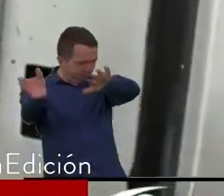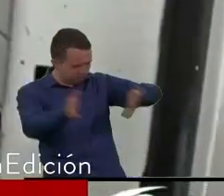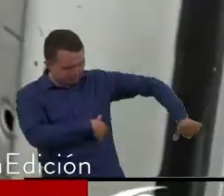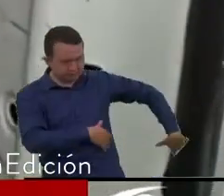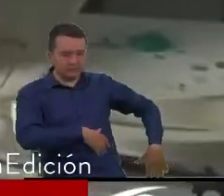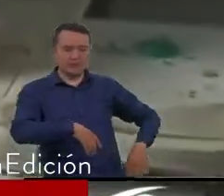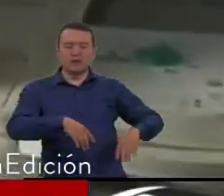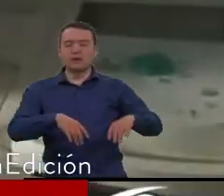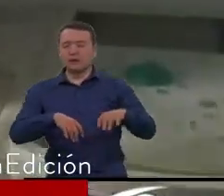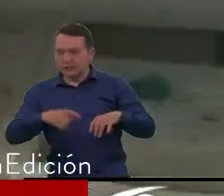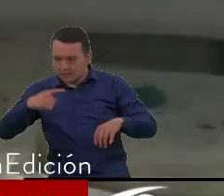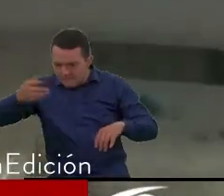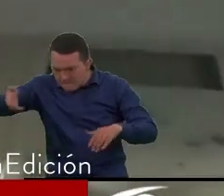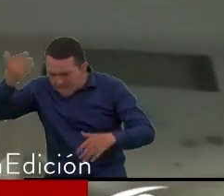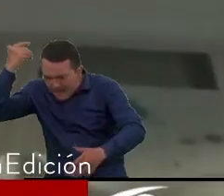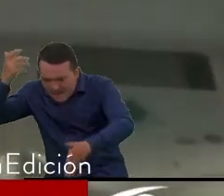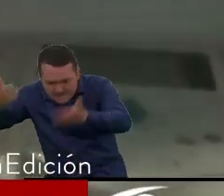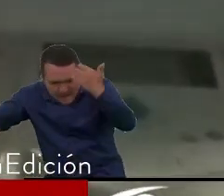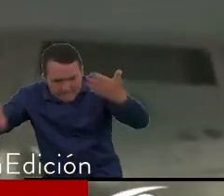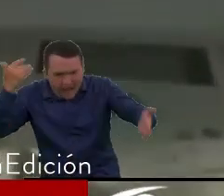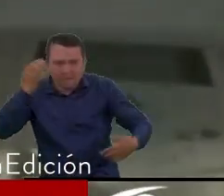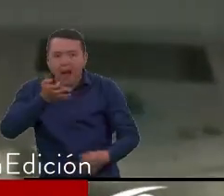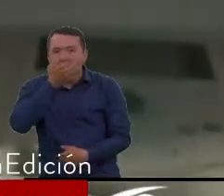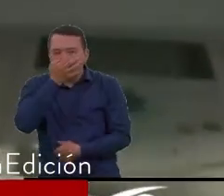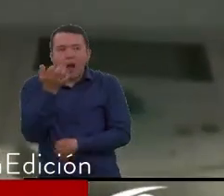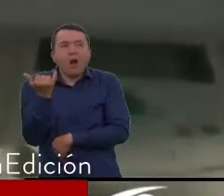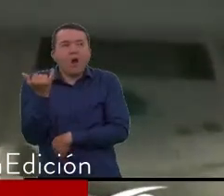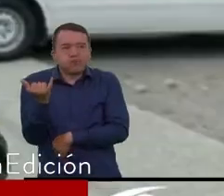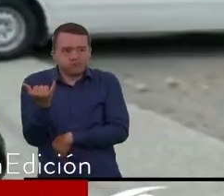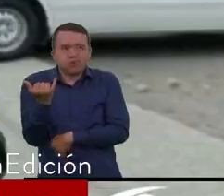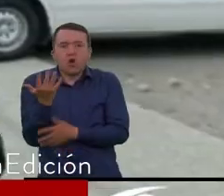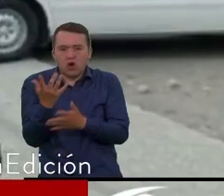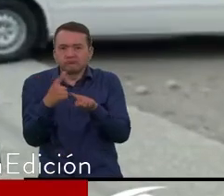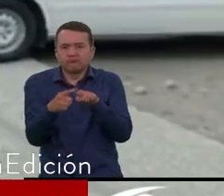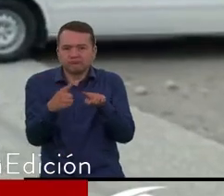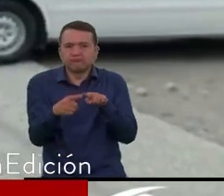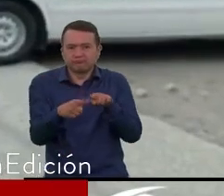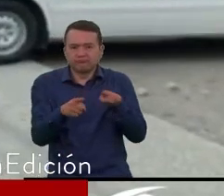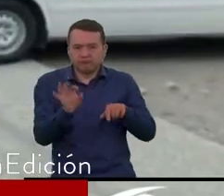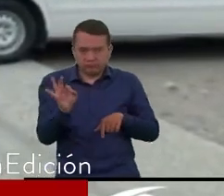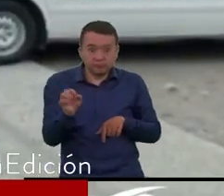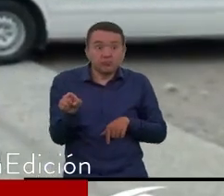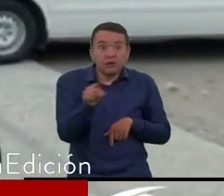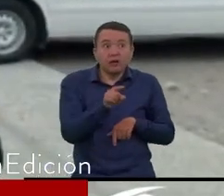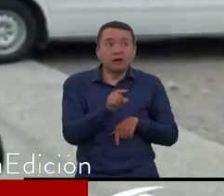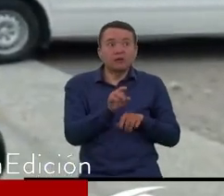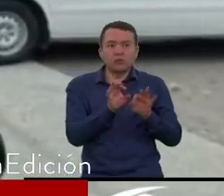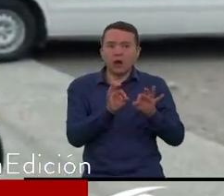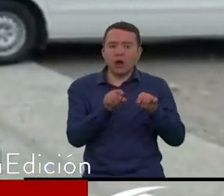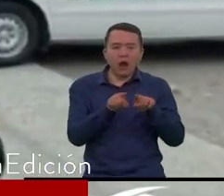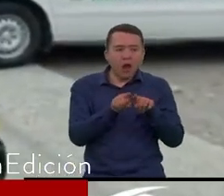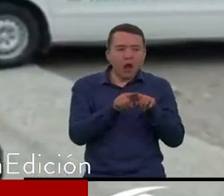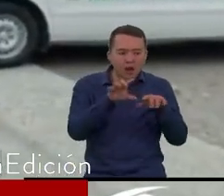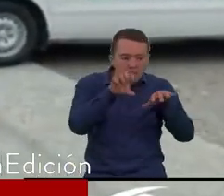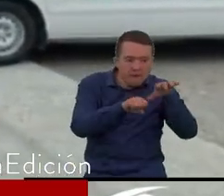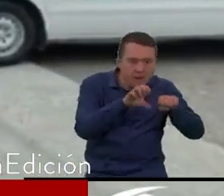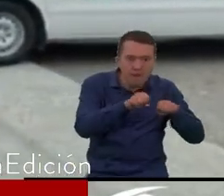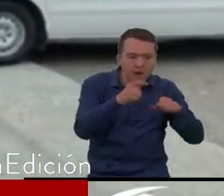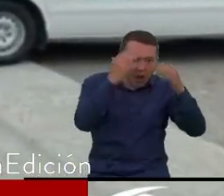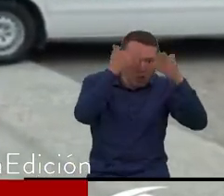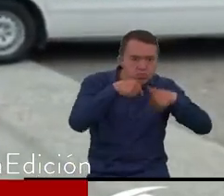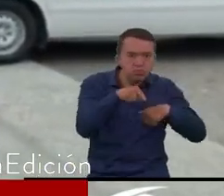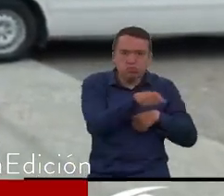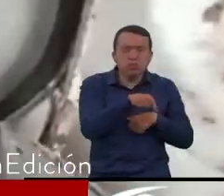la ambulancia. Encontraron varias caletas. Encontrándole oculto varios compartimientos secretos tipo caleta, con un